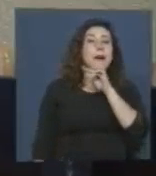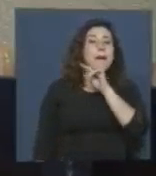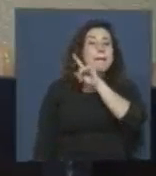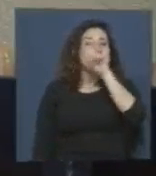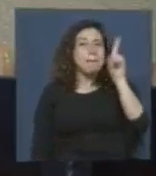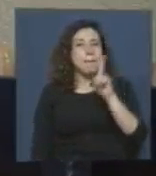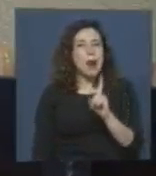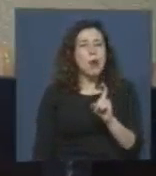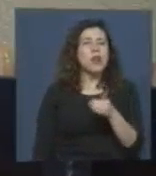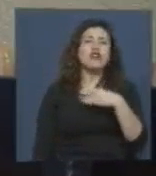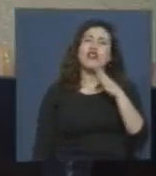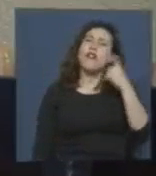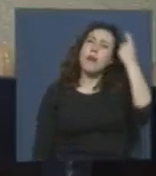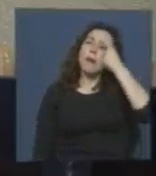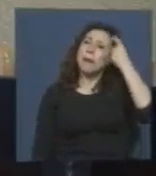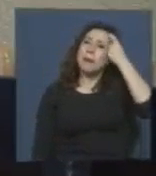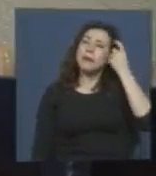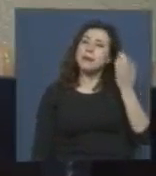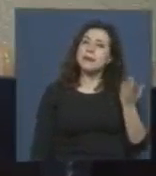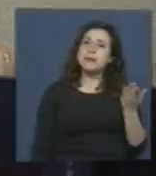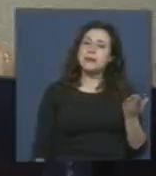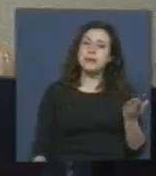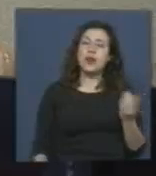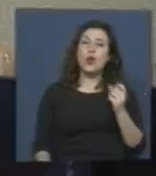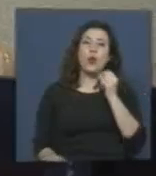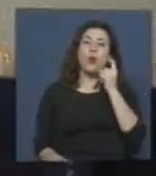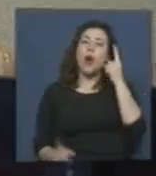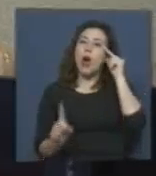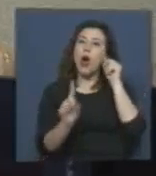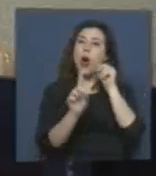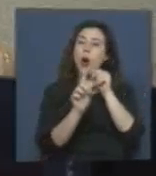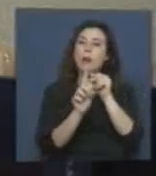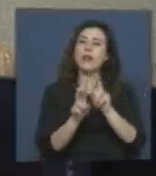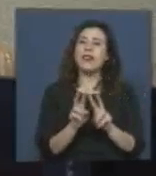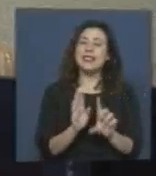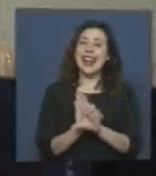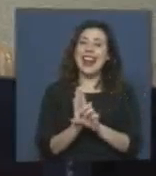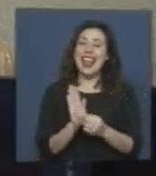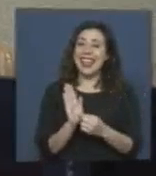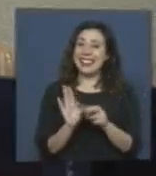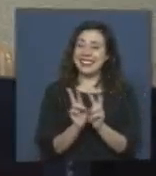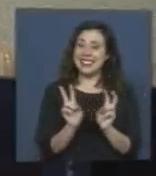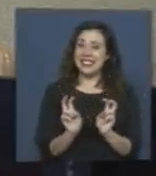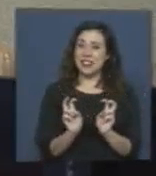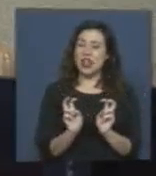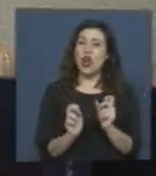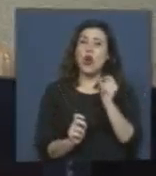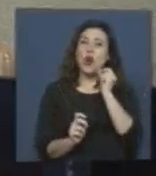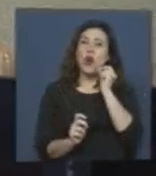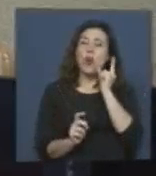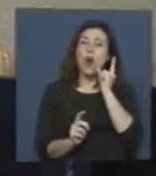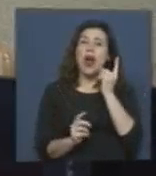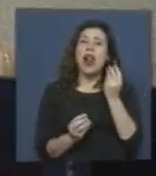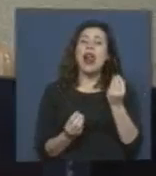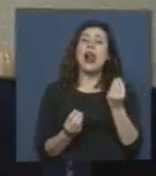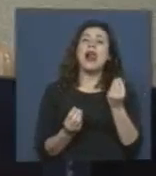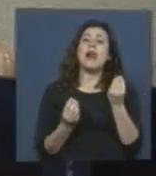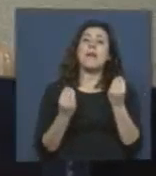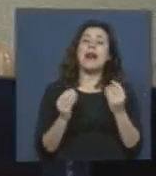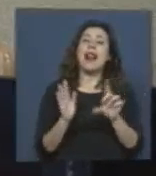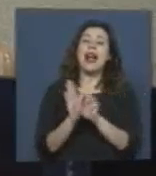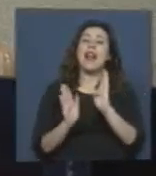debemos formularnos sobre cuál es el objetivo de legislar en esta materia y cuál es el bien jurídico